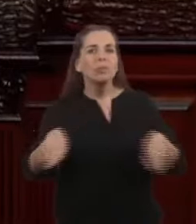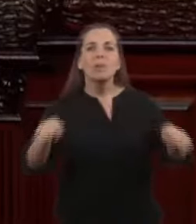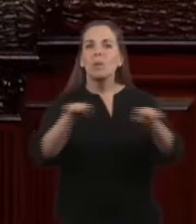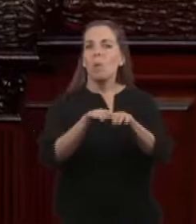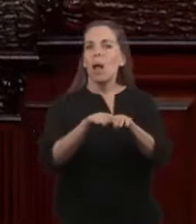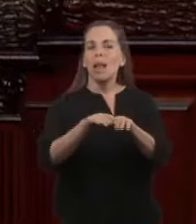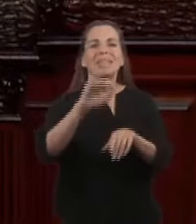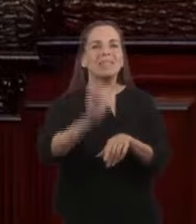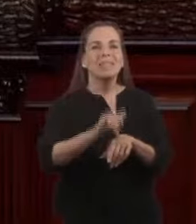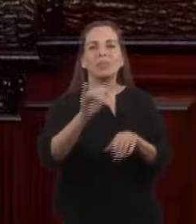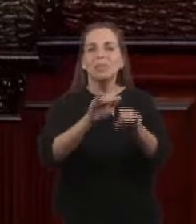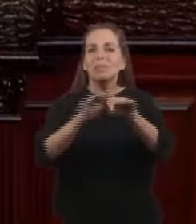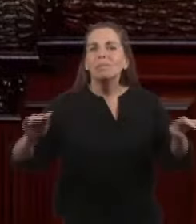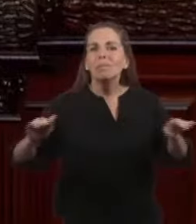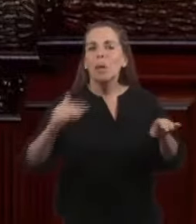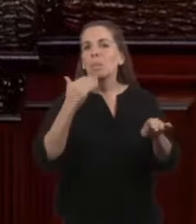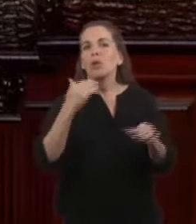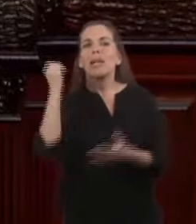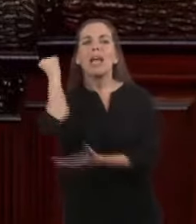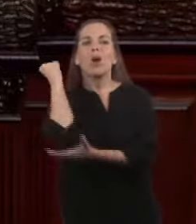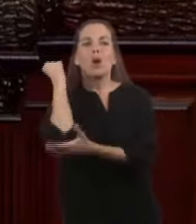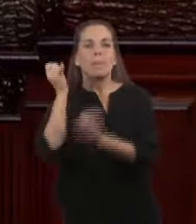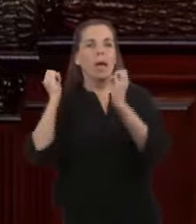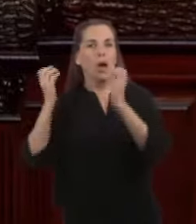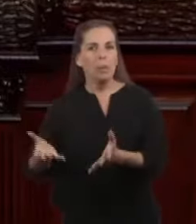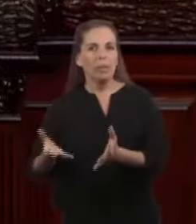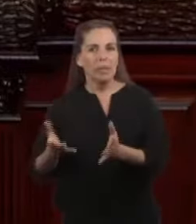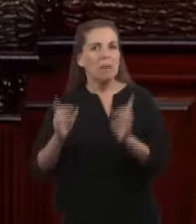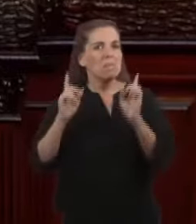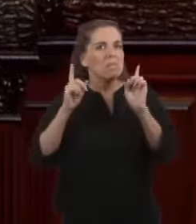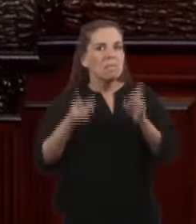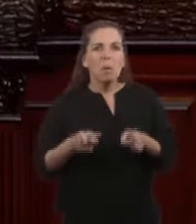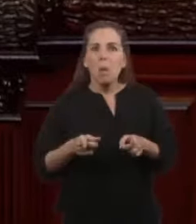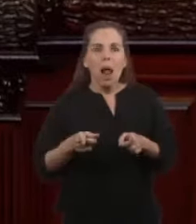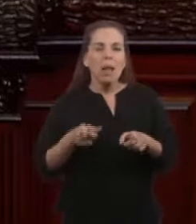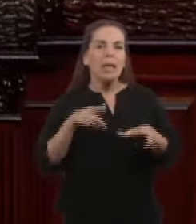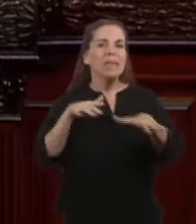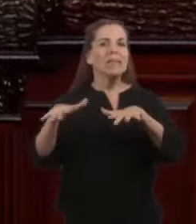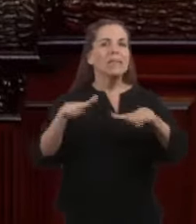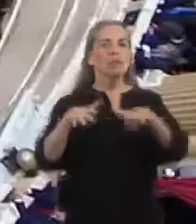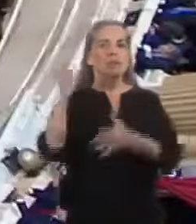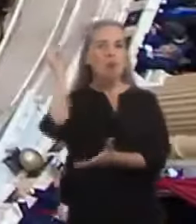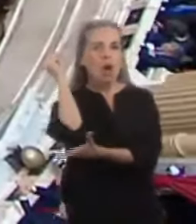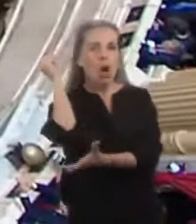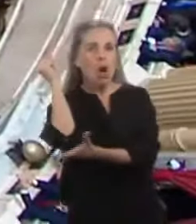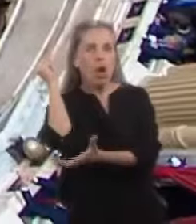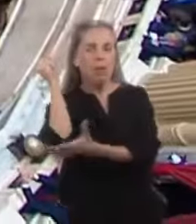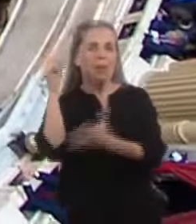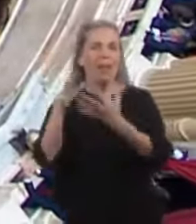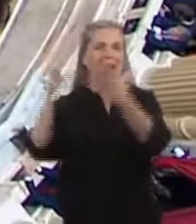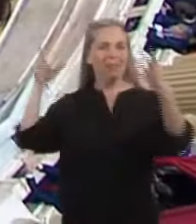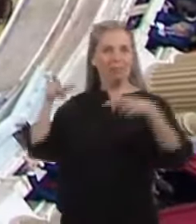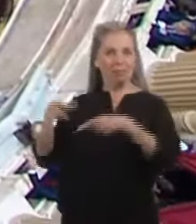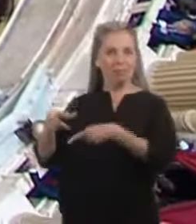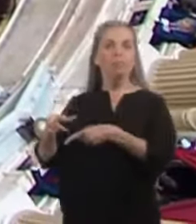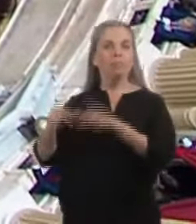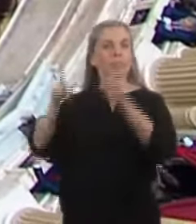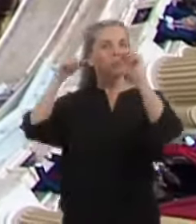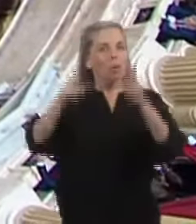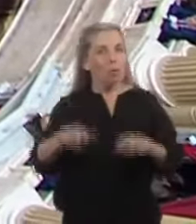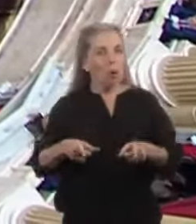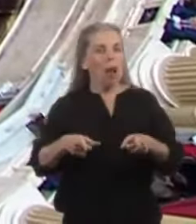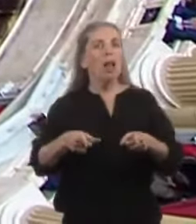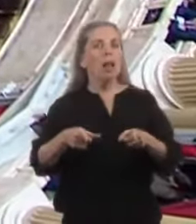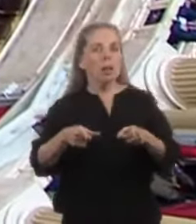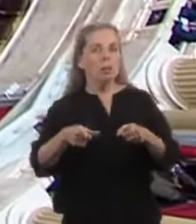económico esto significa que independientemente de qué ocurra con la economía a nivel Macro el resultado fiscal del